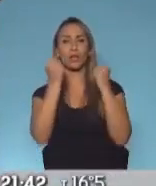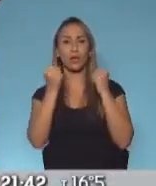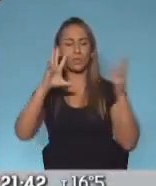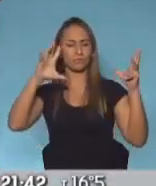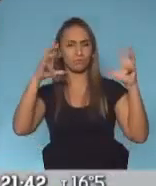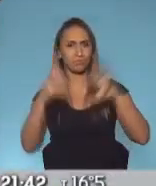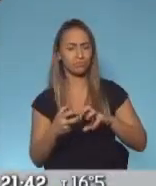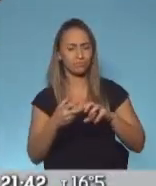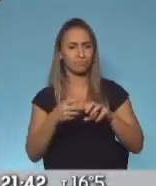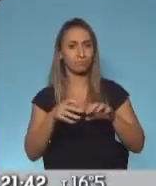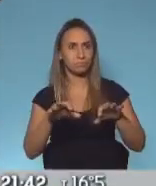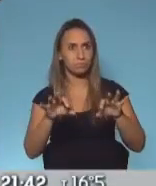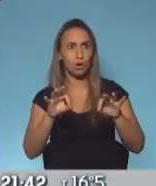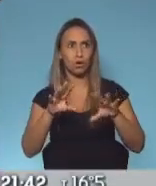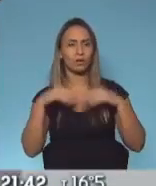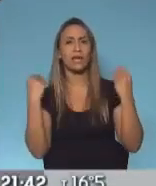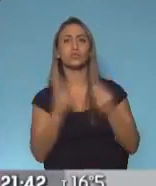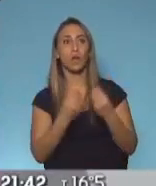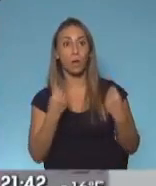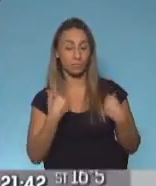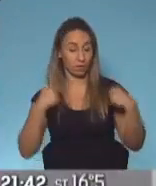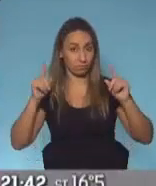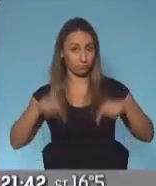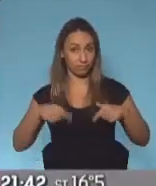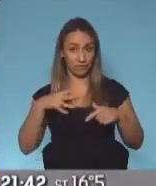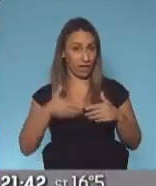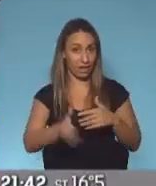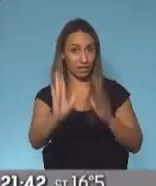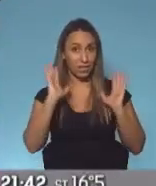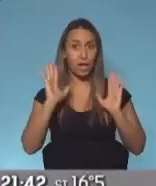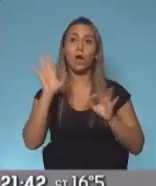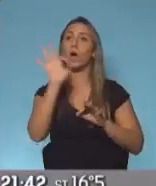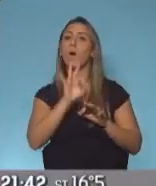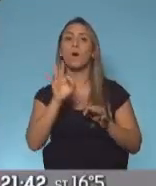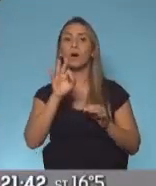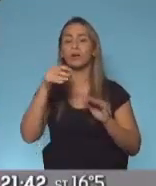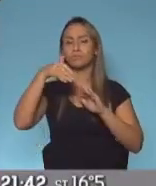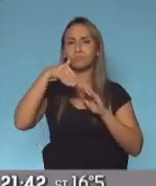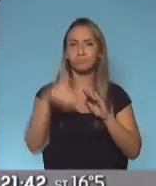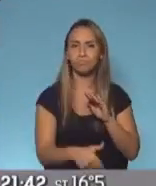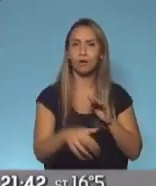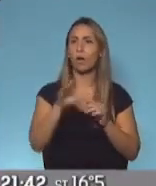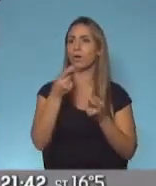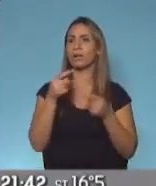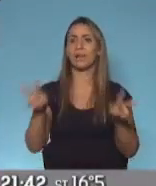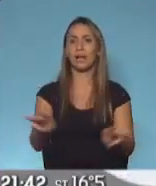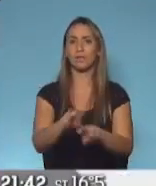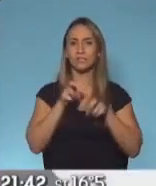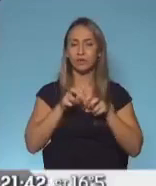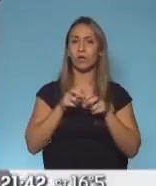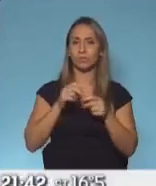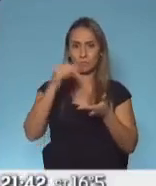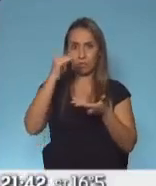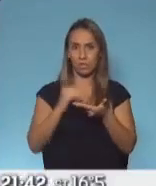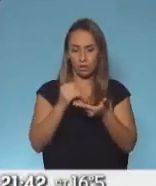pandemia y en el crecimiento del Producto Bruto Argentino, o en la caída del producto y en la caída de la recaudación. Y después, por otro